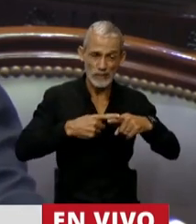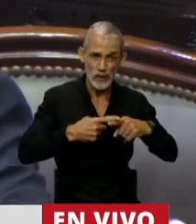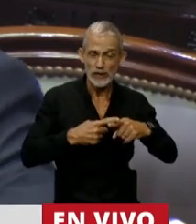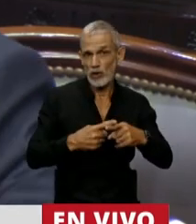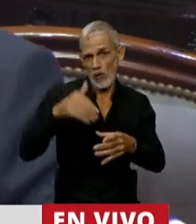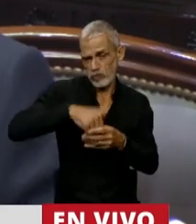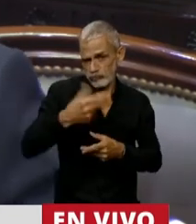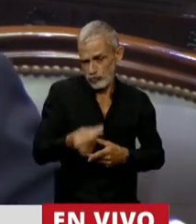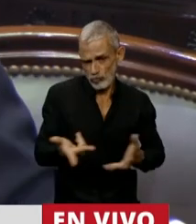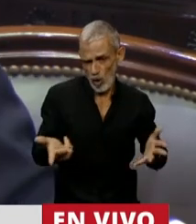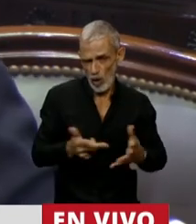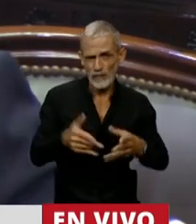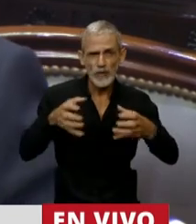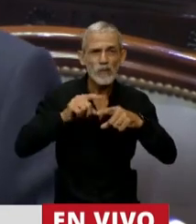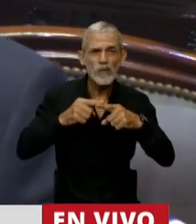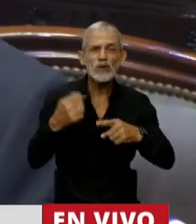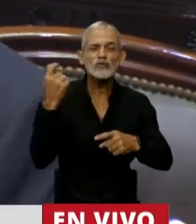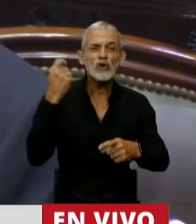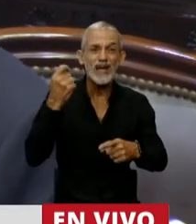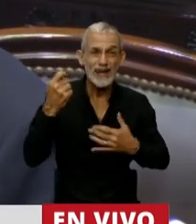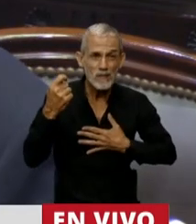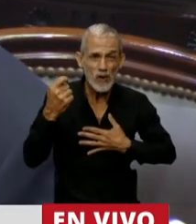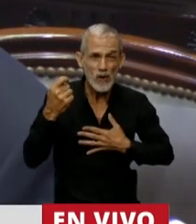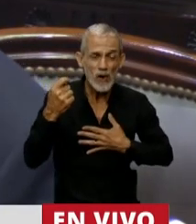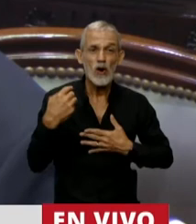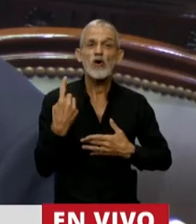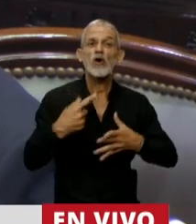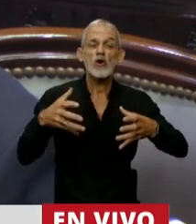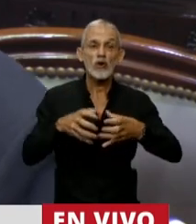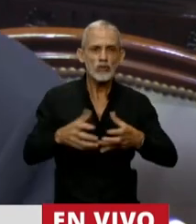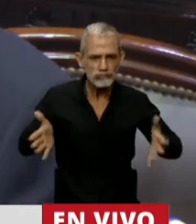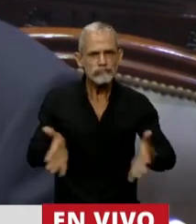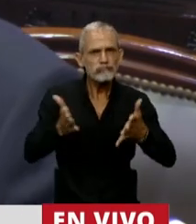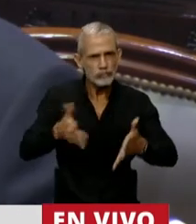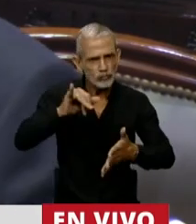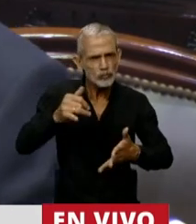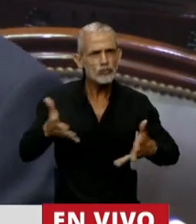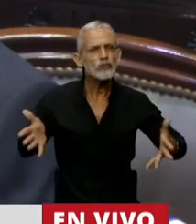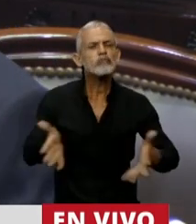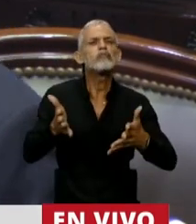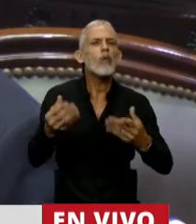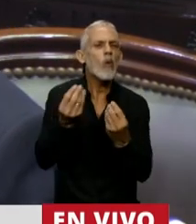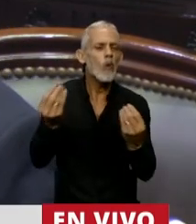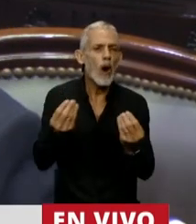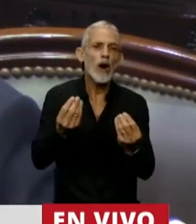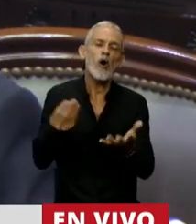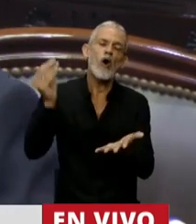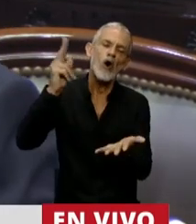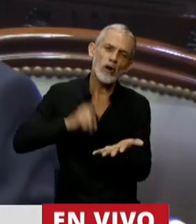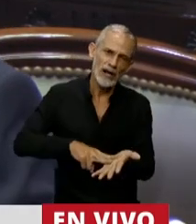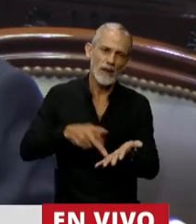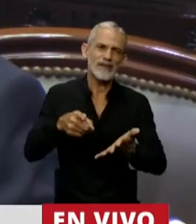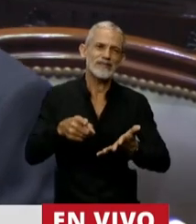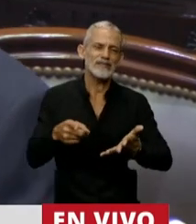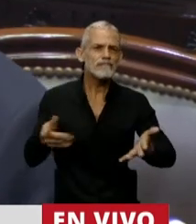y por eso desde el socialismo volvemos a promover y a plantear una vez más